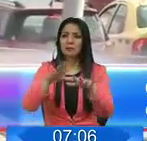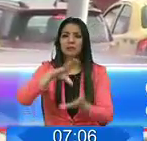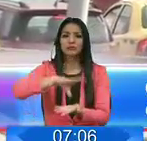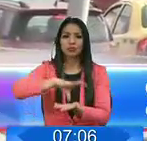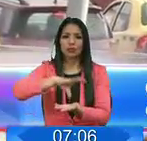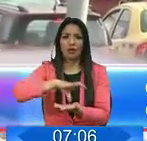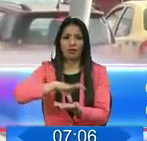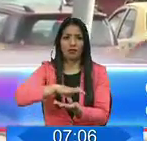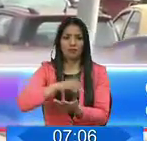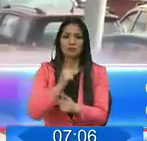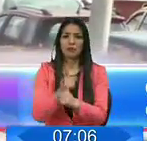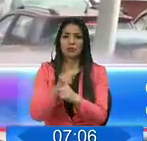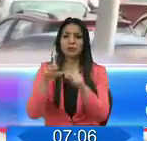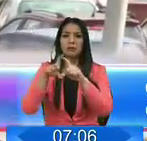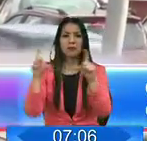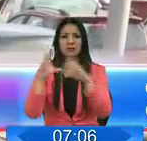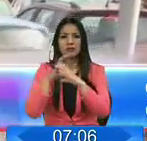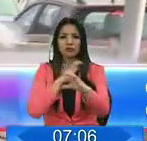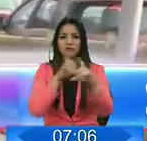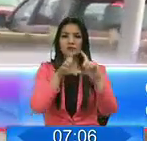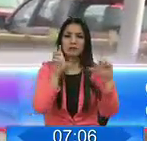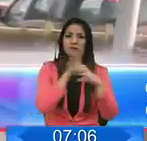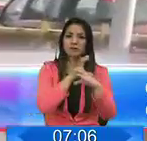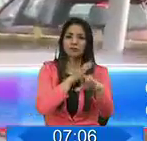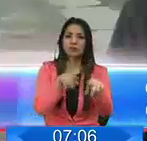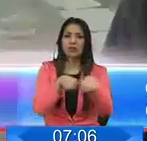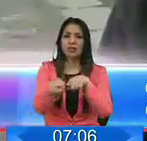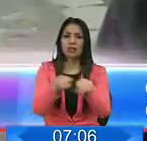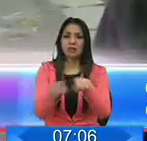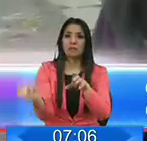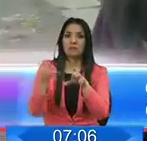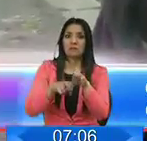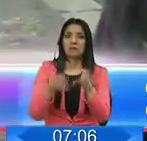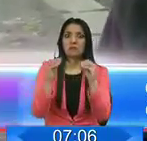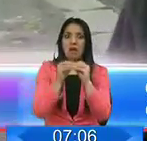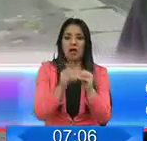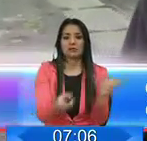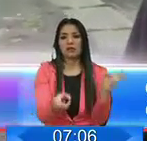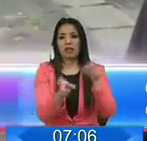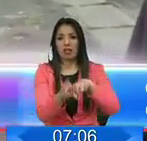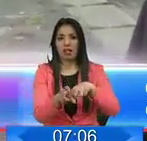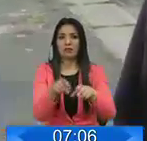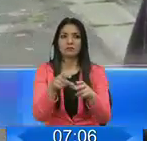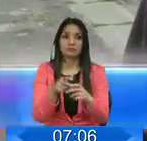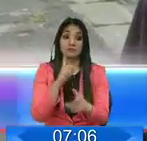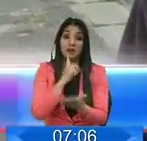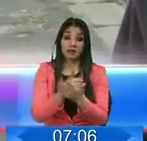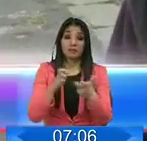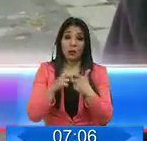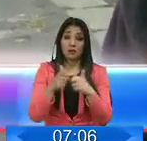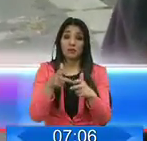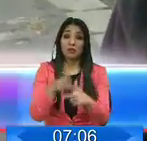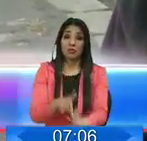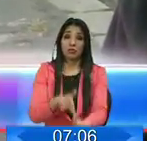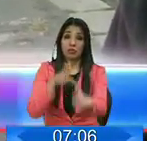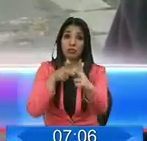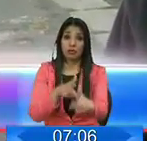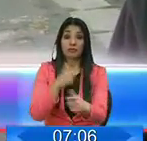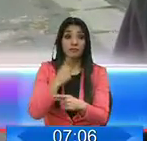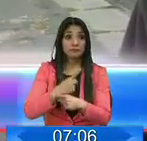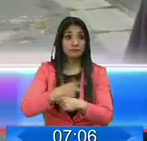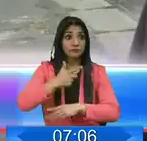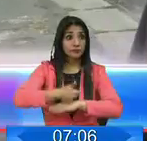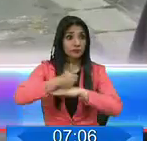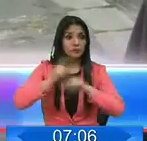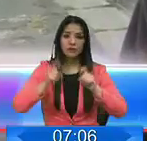que entre operadoras traten de ganar mayor número de pasajeros. Ocasiona un conflicto por el tráfico que se ocasiona. Entonces sí sería que las autoridades tomen cartas